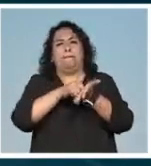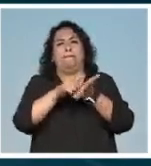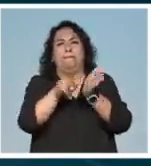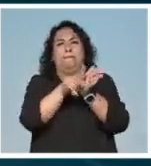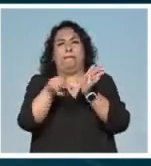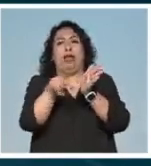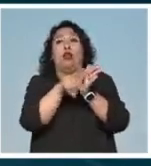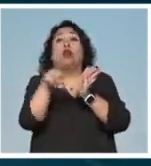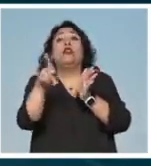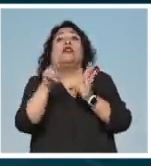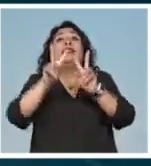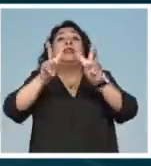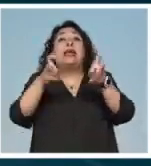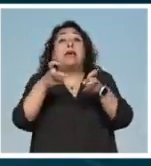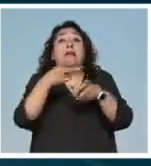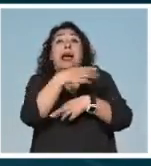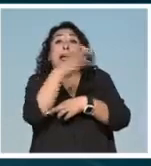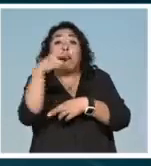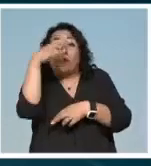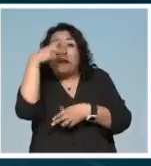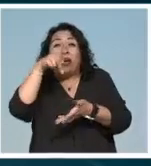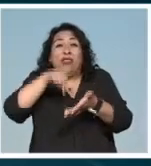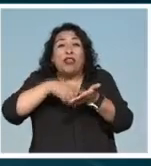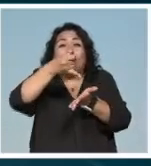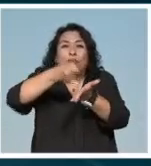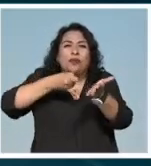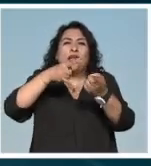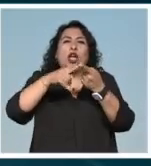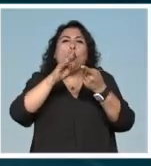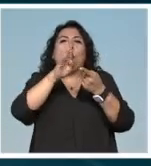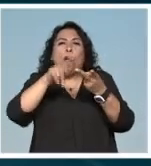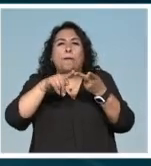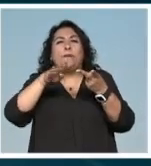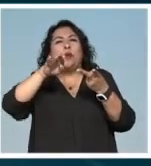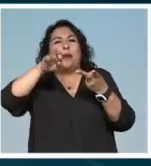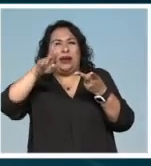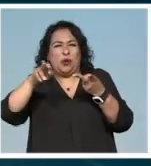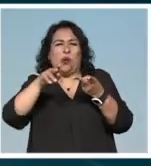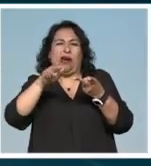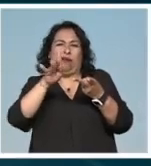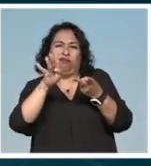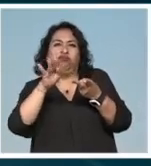de los campos mexicanos donde se cultivan estupefacientes como opio y marihuana.